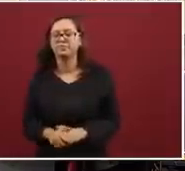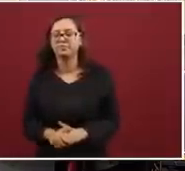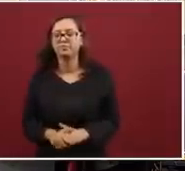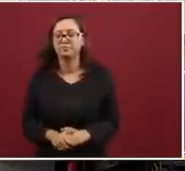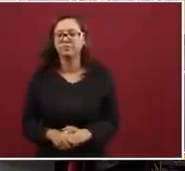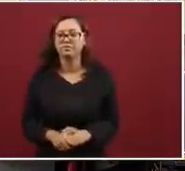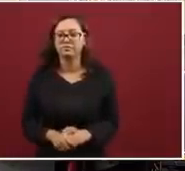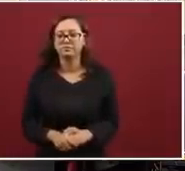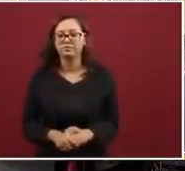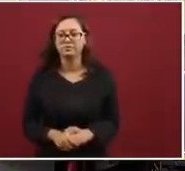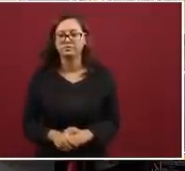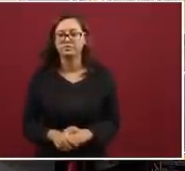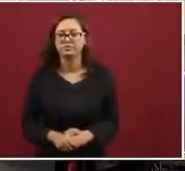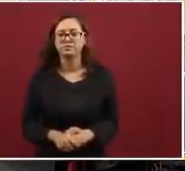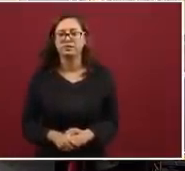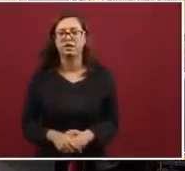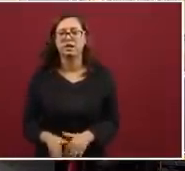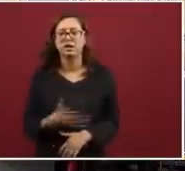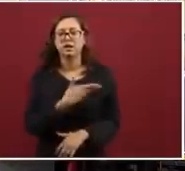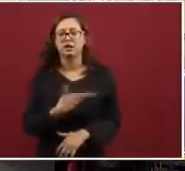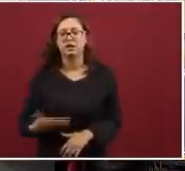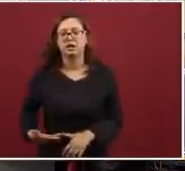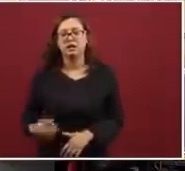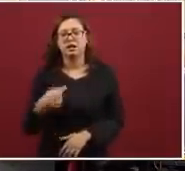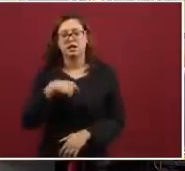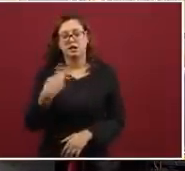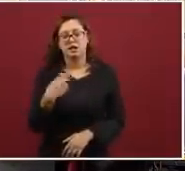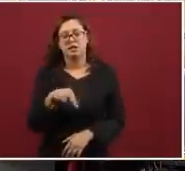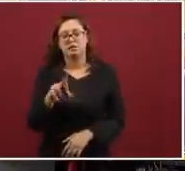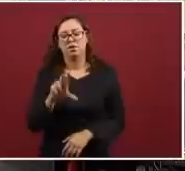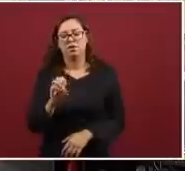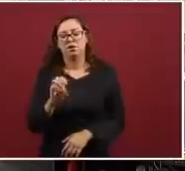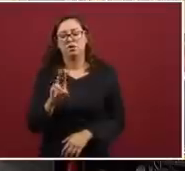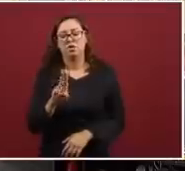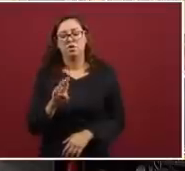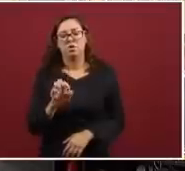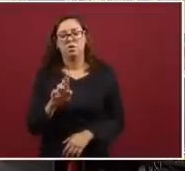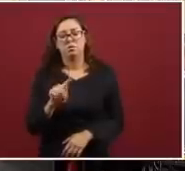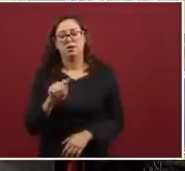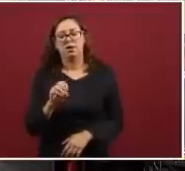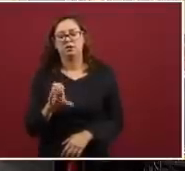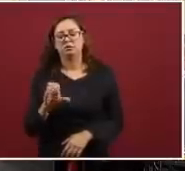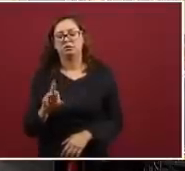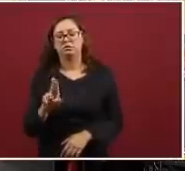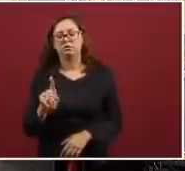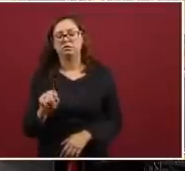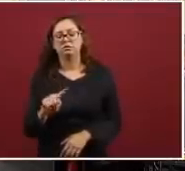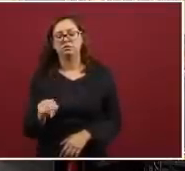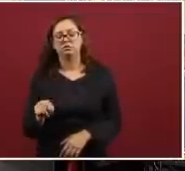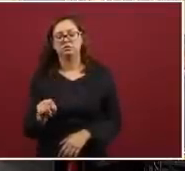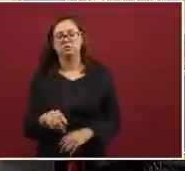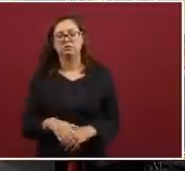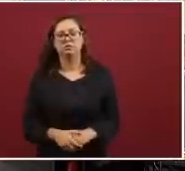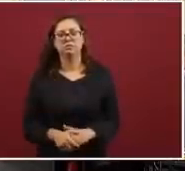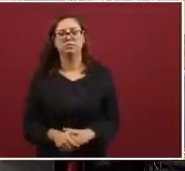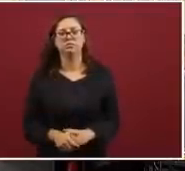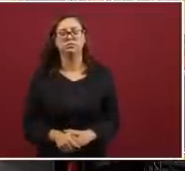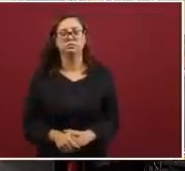Presidente, Roberto Cruz, de Impacto Revista, Diario y TV en Internet. Dos